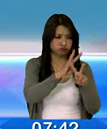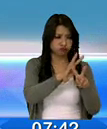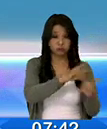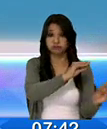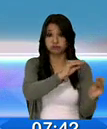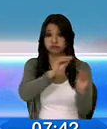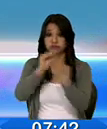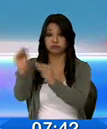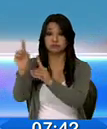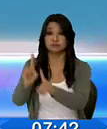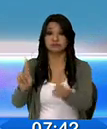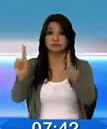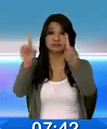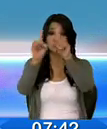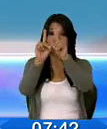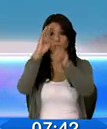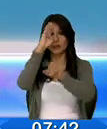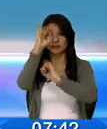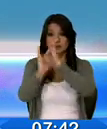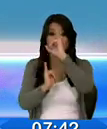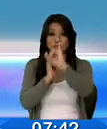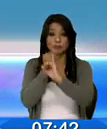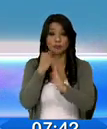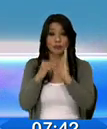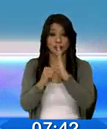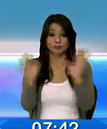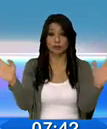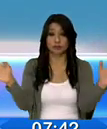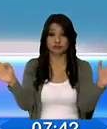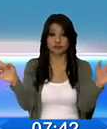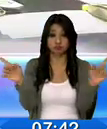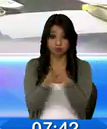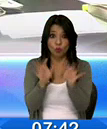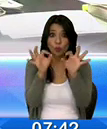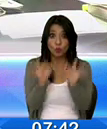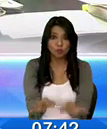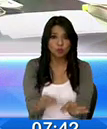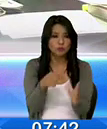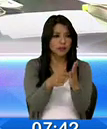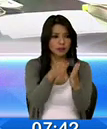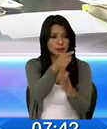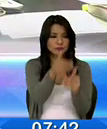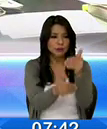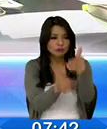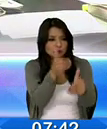datos internacionales como Interpol, y además de esto, en el momento en que se vaya a